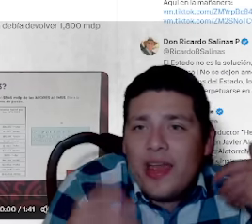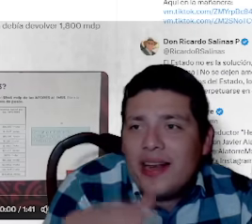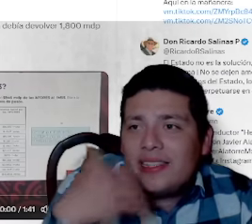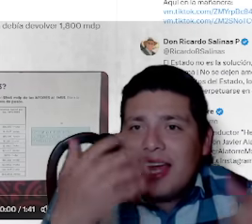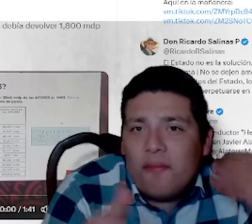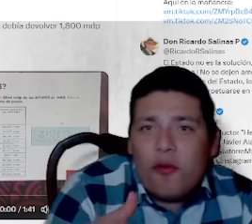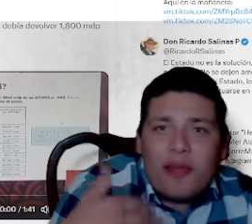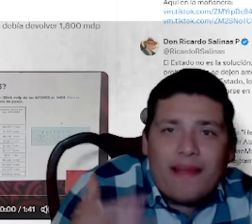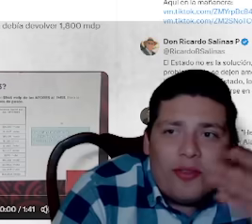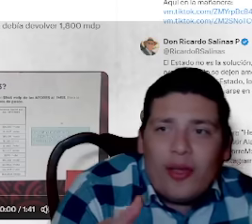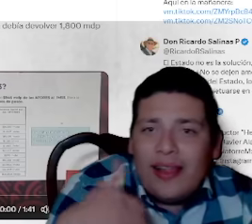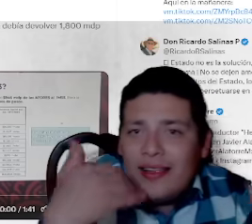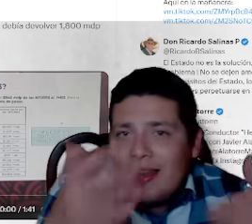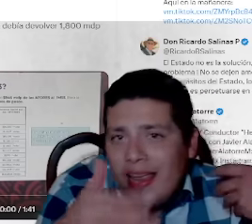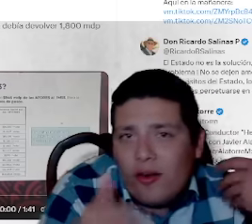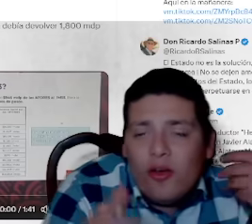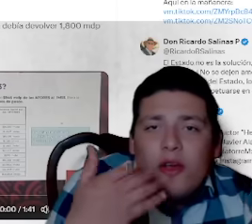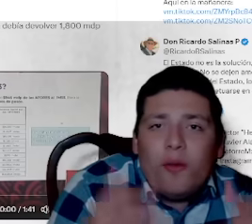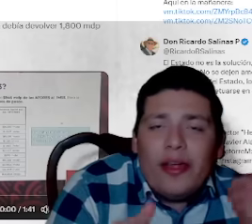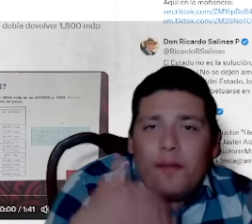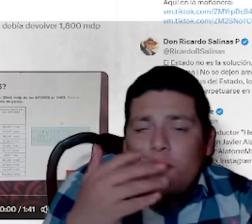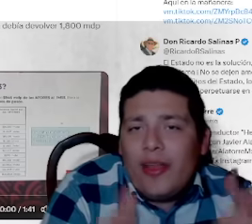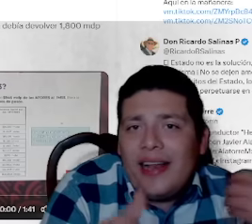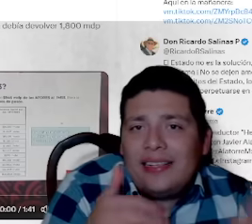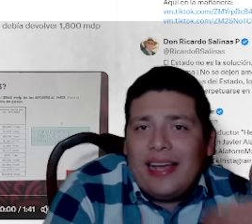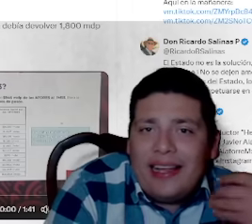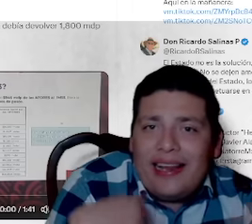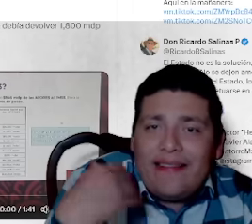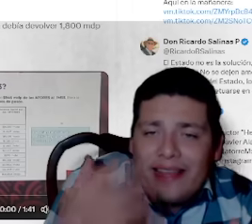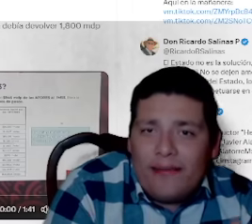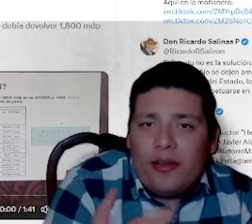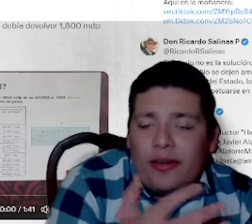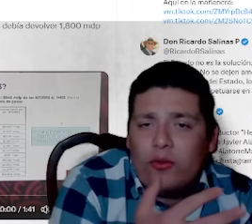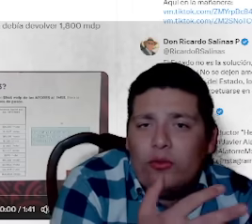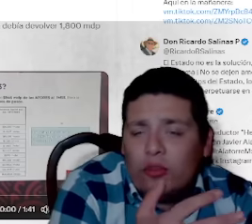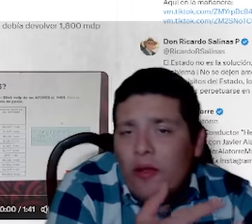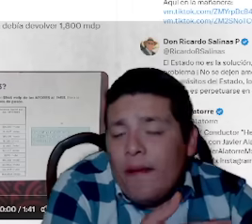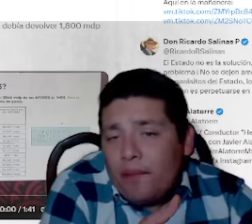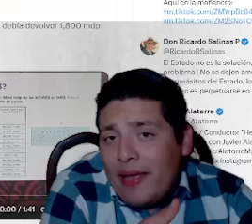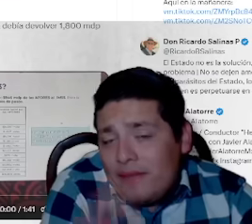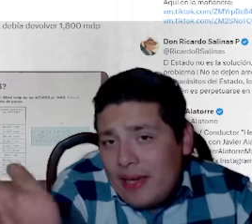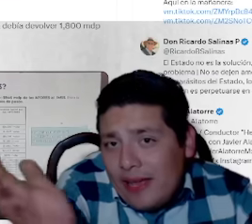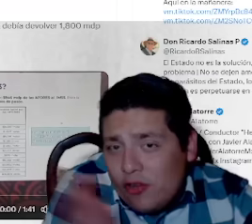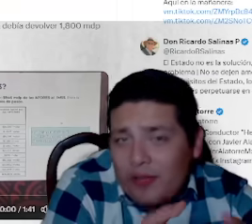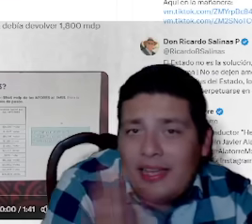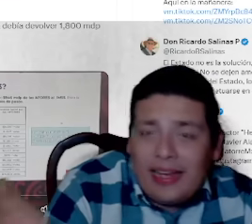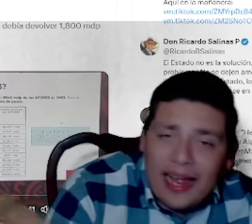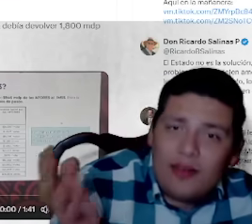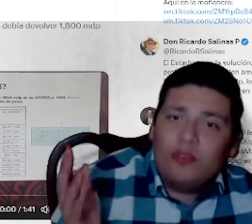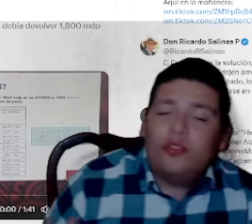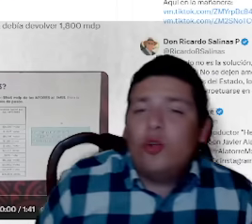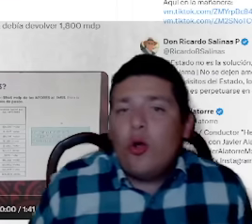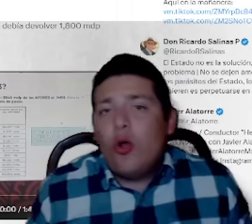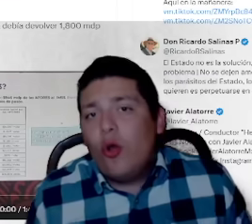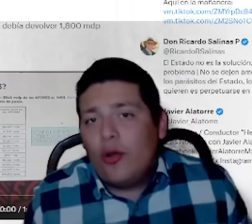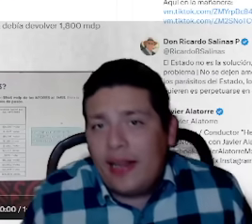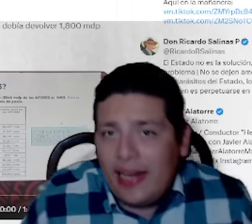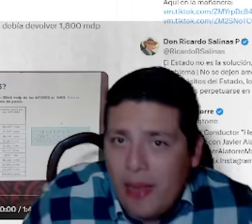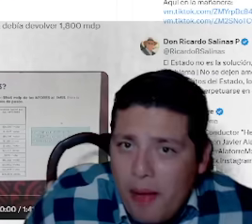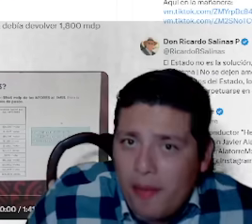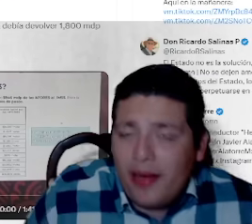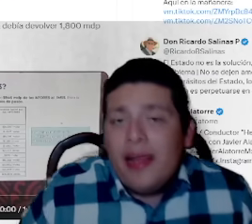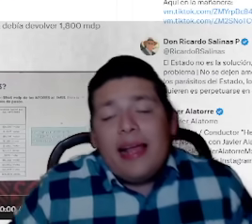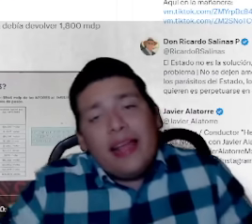bancos podían estar moviendo el dinero, poder estar jineteando el recurso mientras los mexicanos no